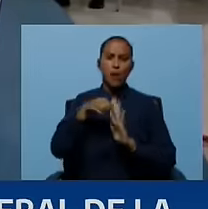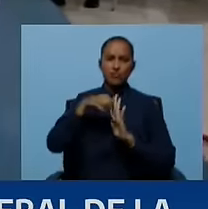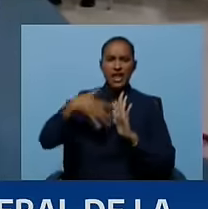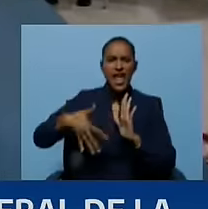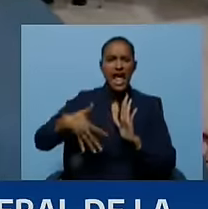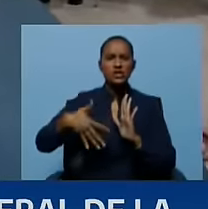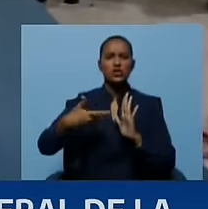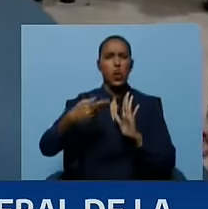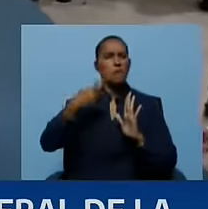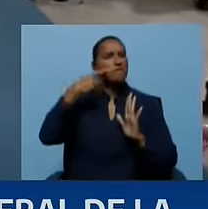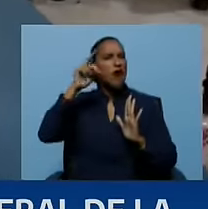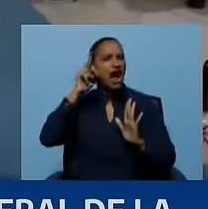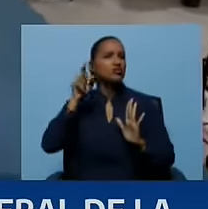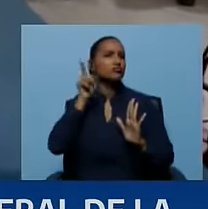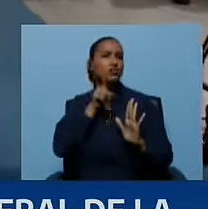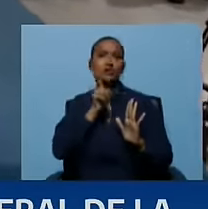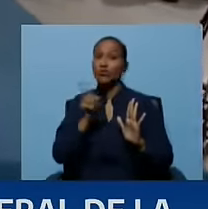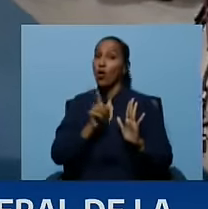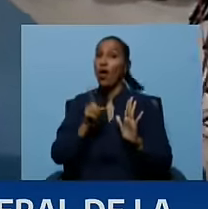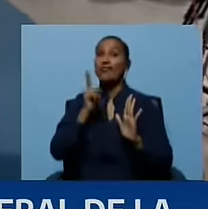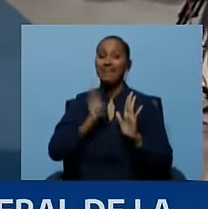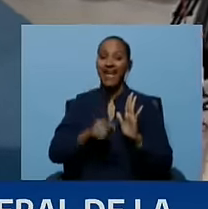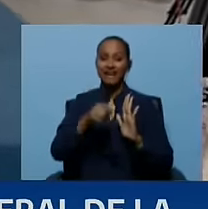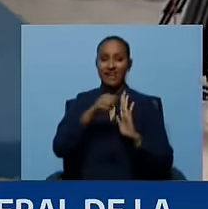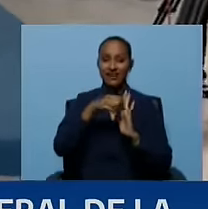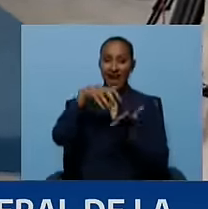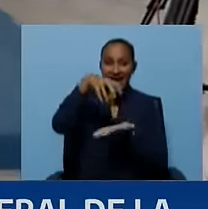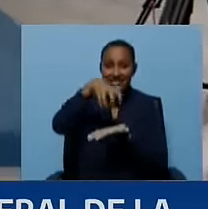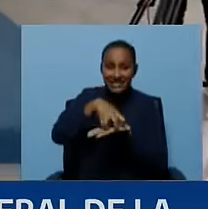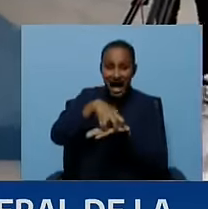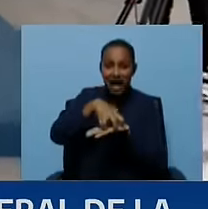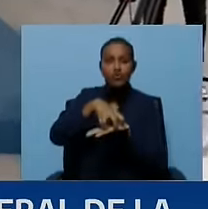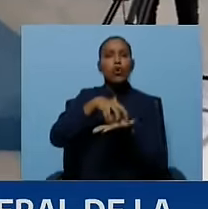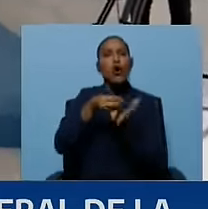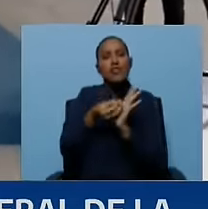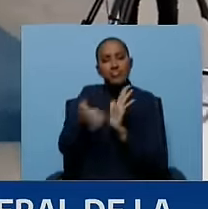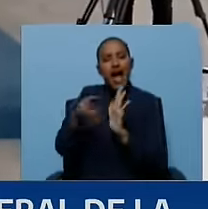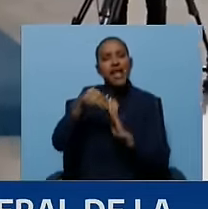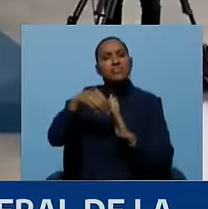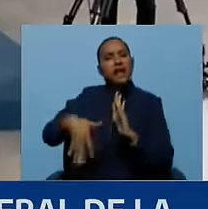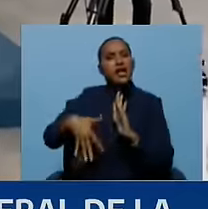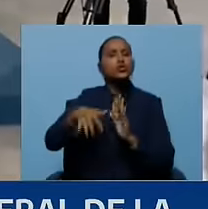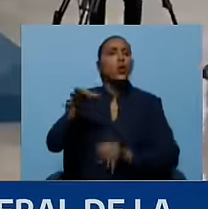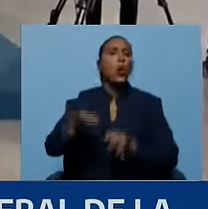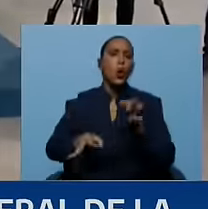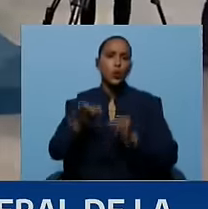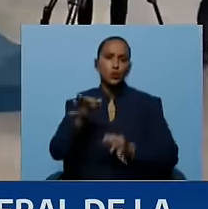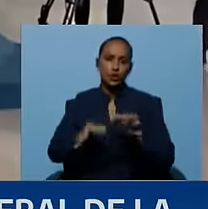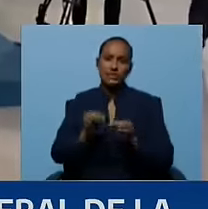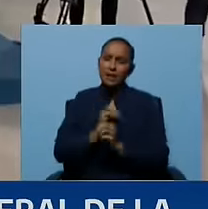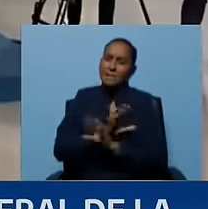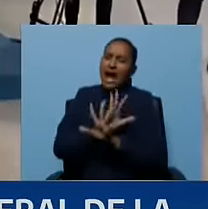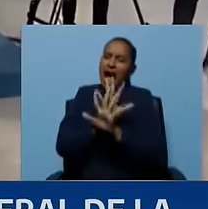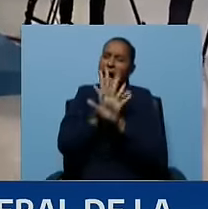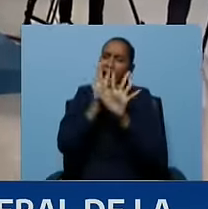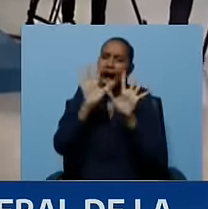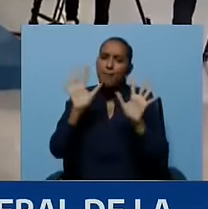falso. Tiene que ser un Estado de justicia, en el más amplio sentido de la justicia